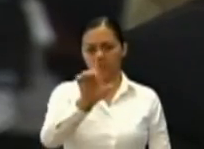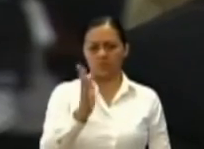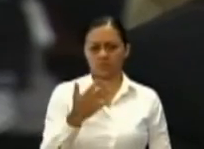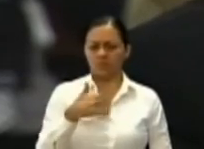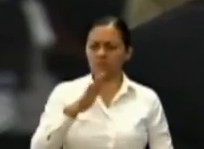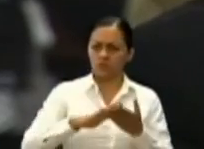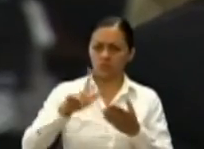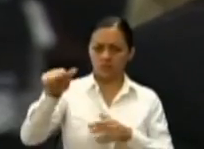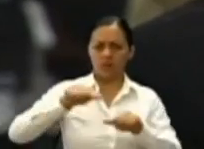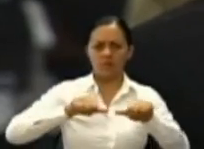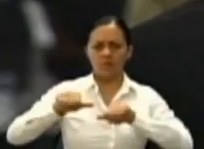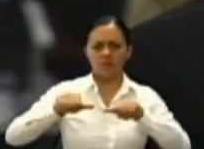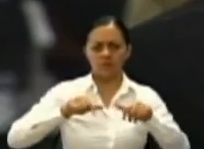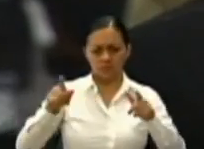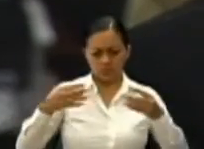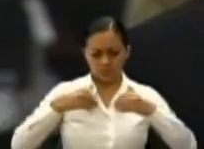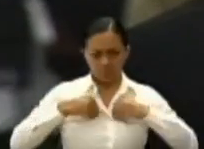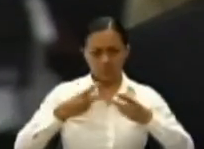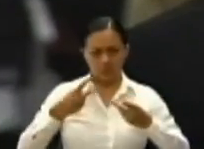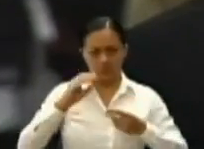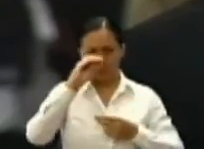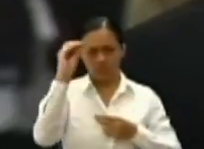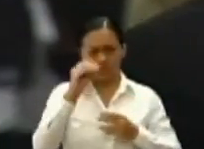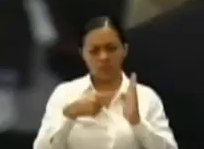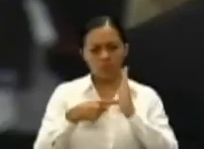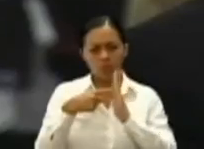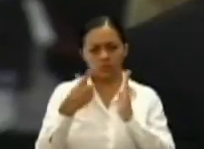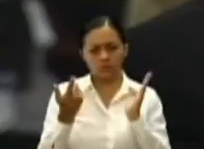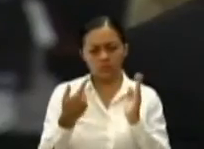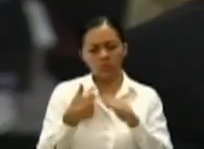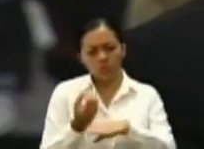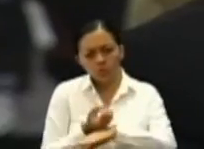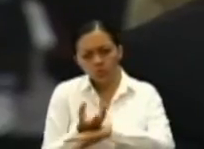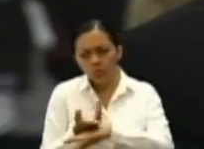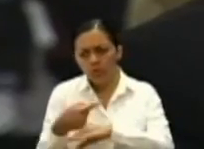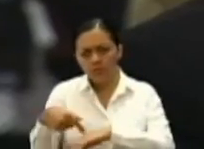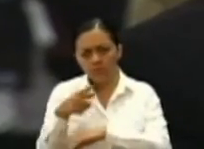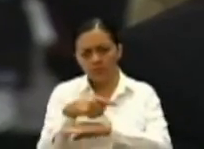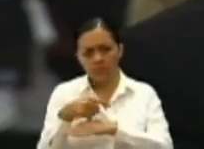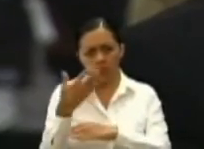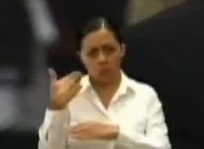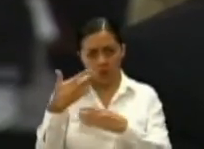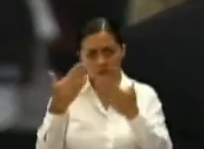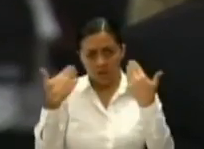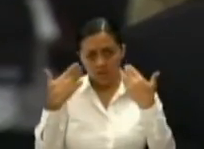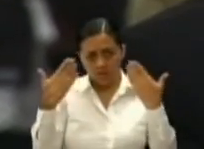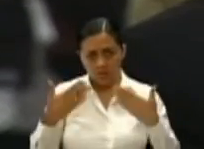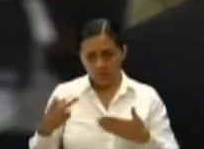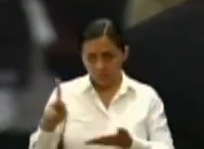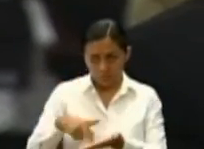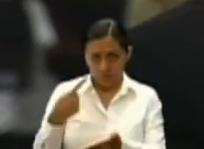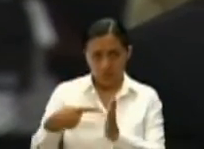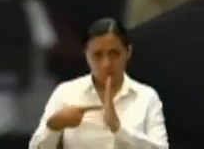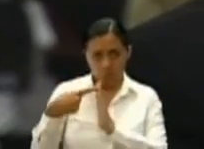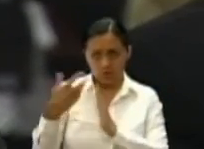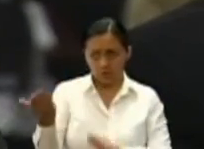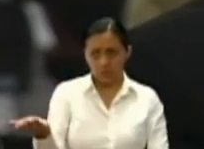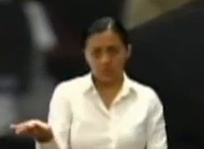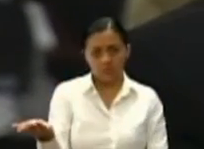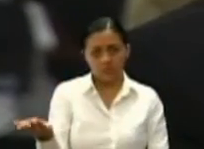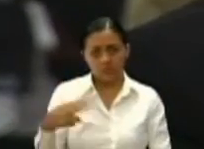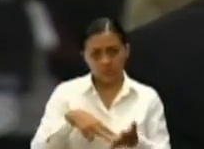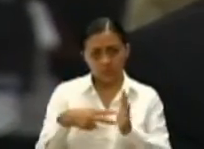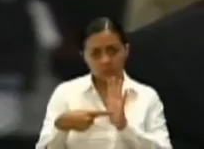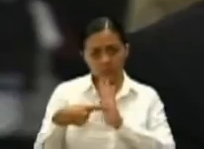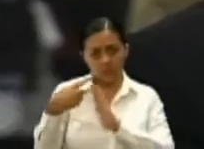también es un administrador tributario el maneja las tasas de los impuestos recomendaría eso a todos voy aquí leños para que le dejen de pagar sus impuestos porque aparentemente